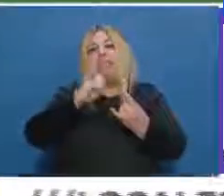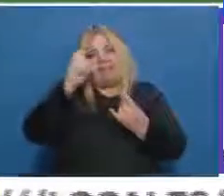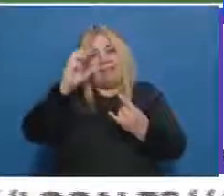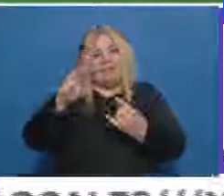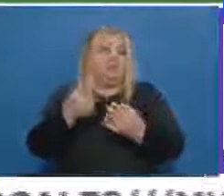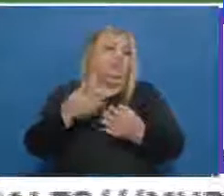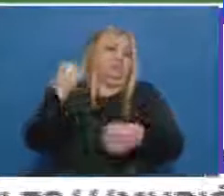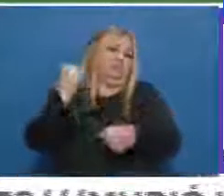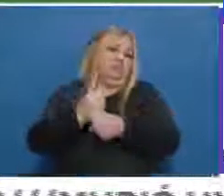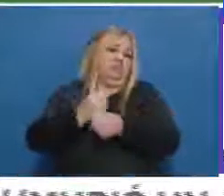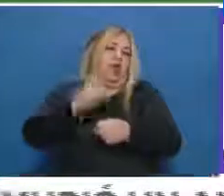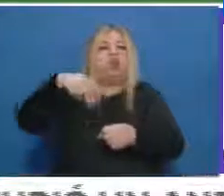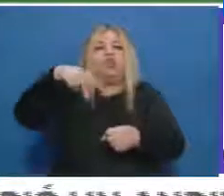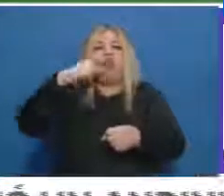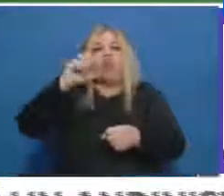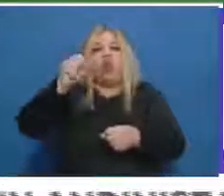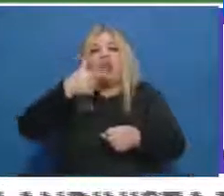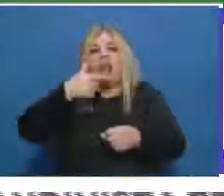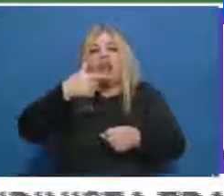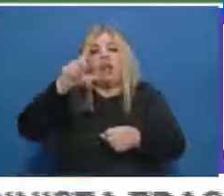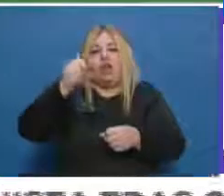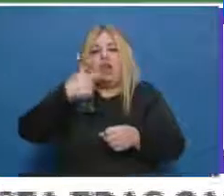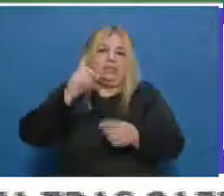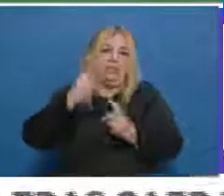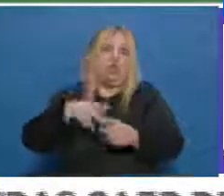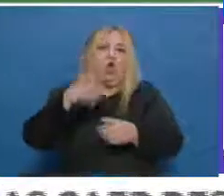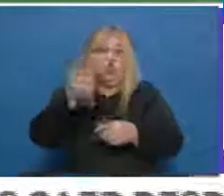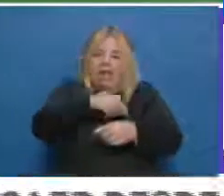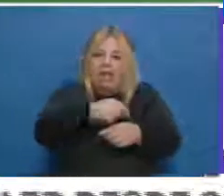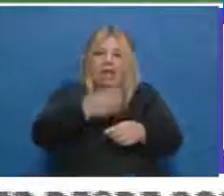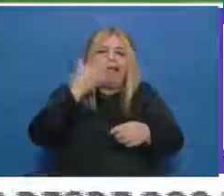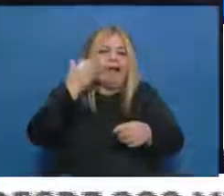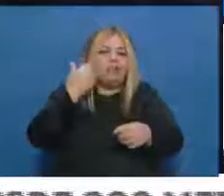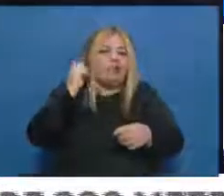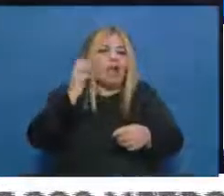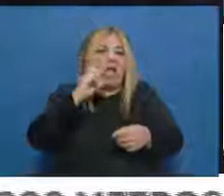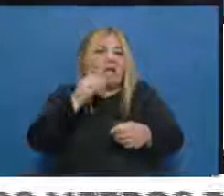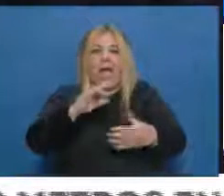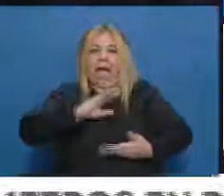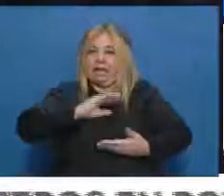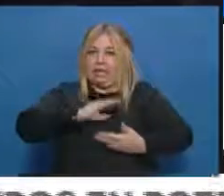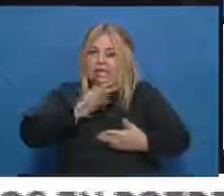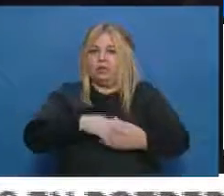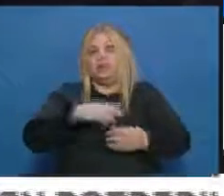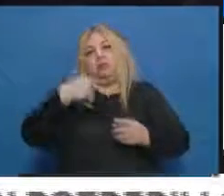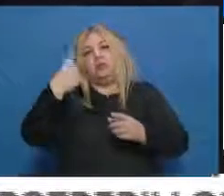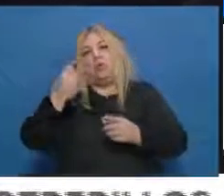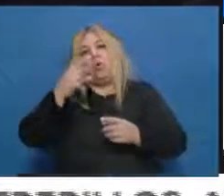segundo profe Nicolás Saba, y después la gente de acá que fueron excompañeros míos, el Gato Garín como preparador de arquero, Juan Carlos Minotto